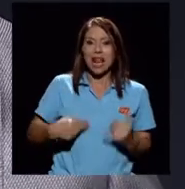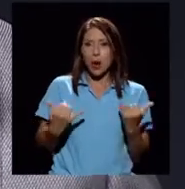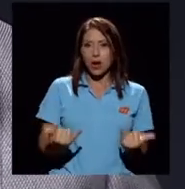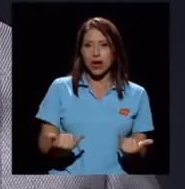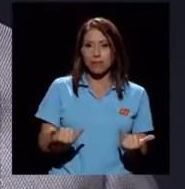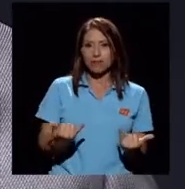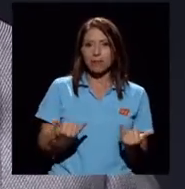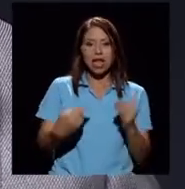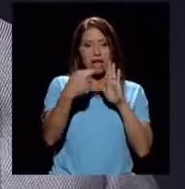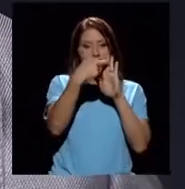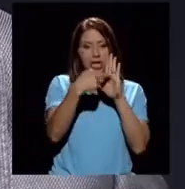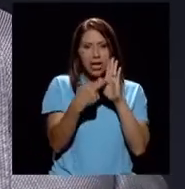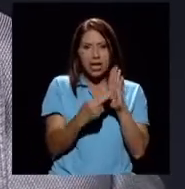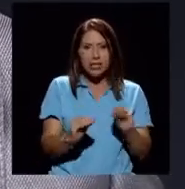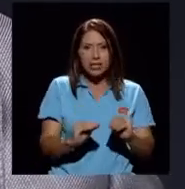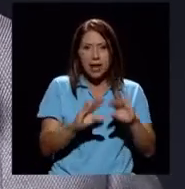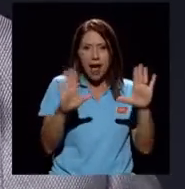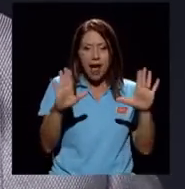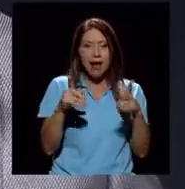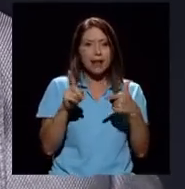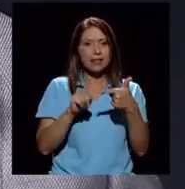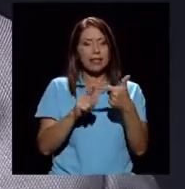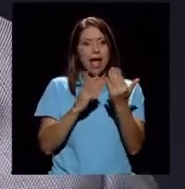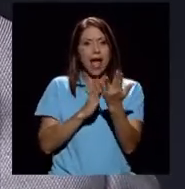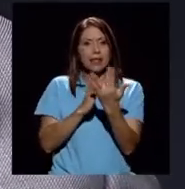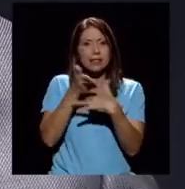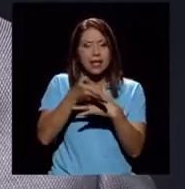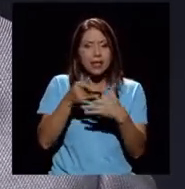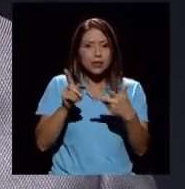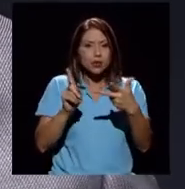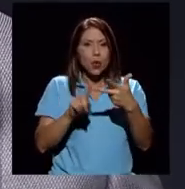esta oportunidad de explotar